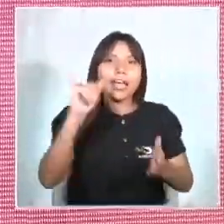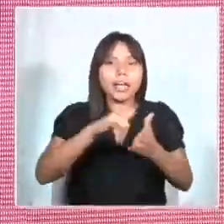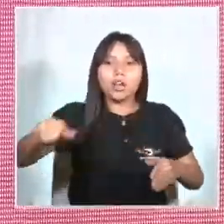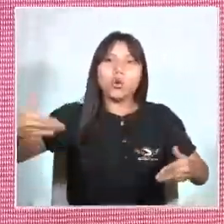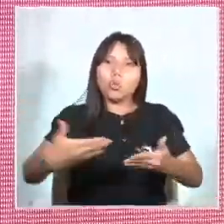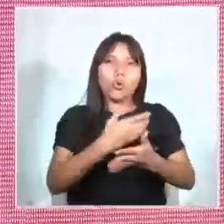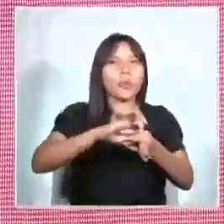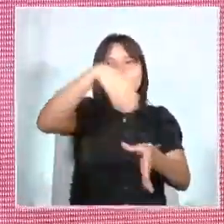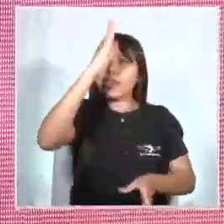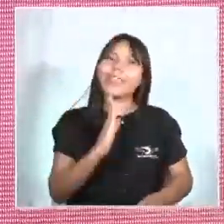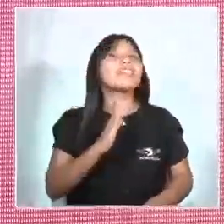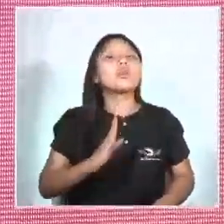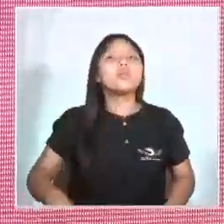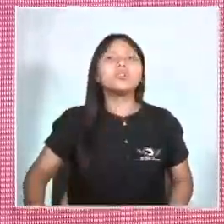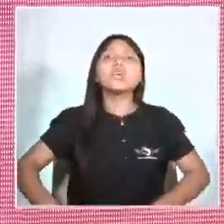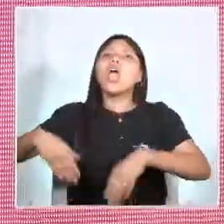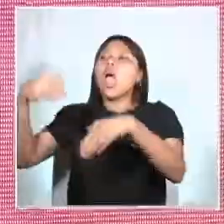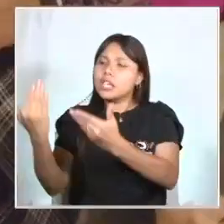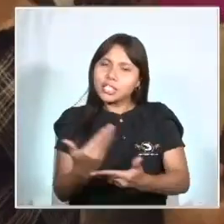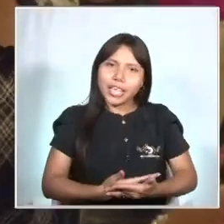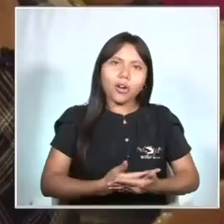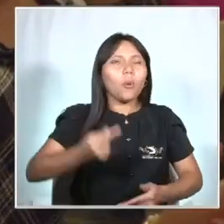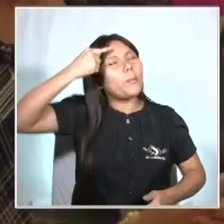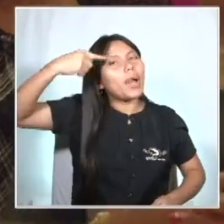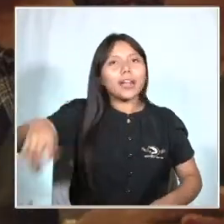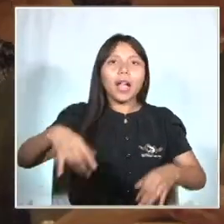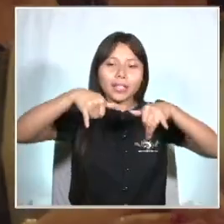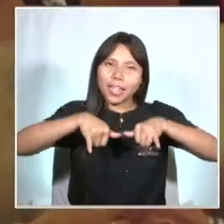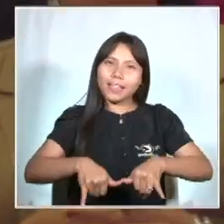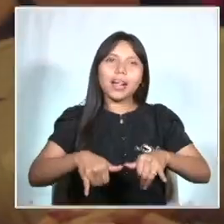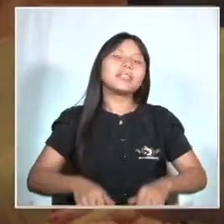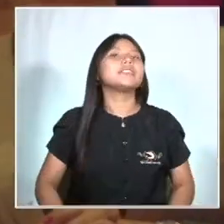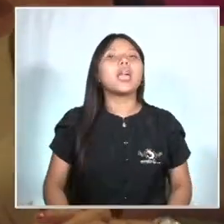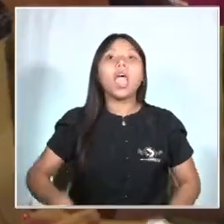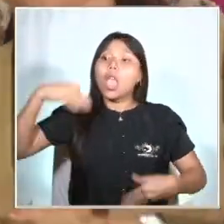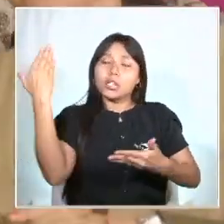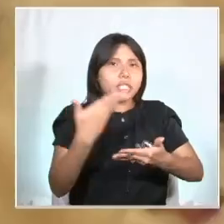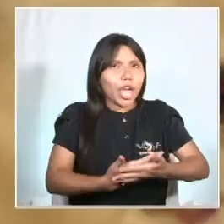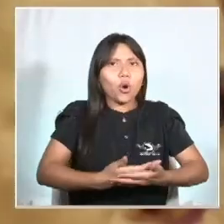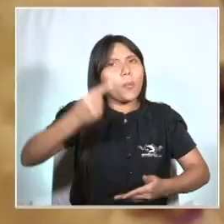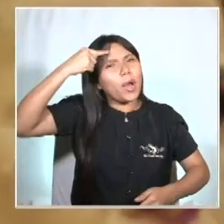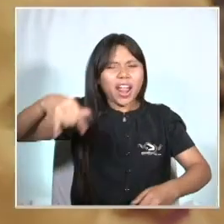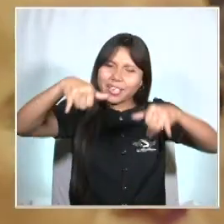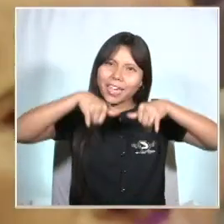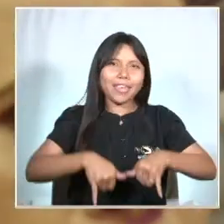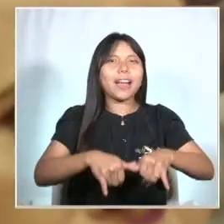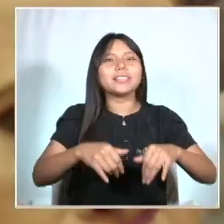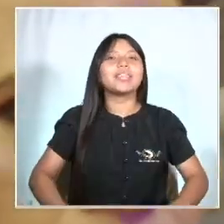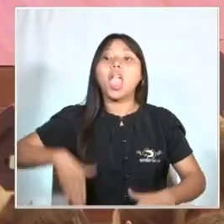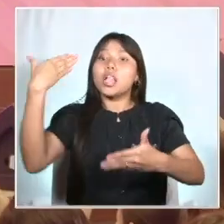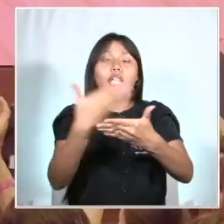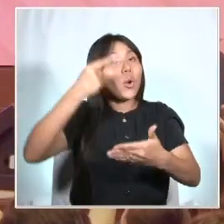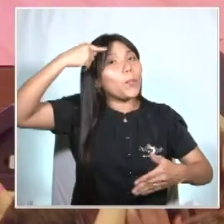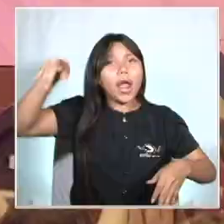Dios ha llegado para quedarse. Ha llegado para quedarse. Ha llegado